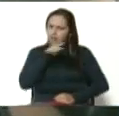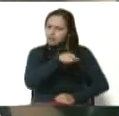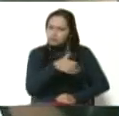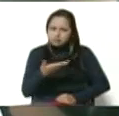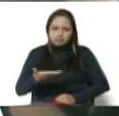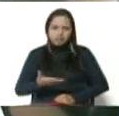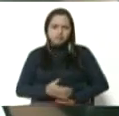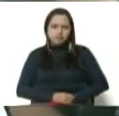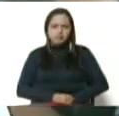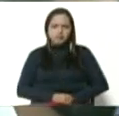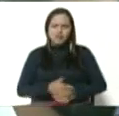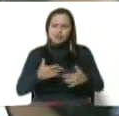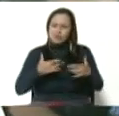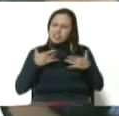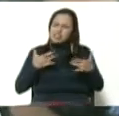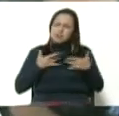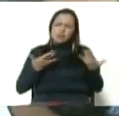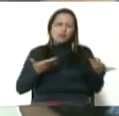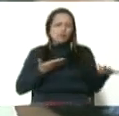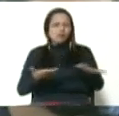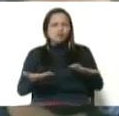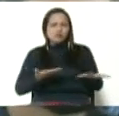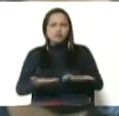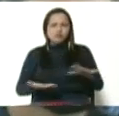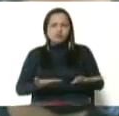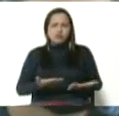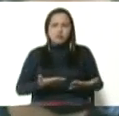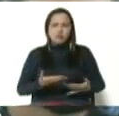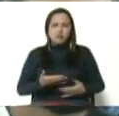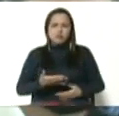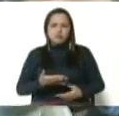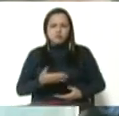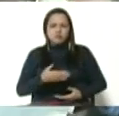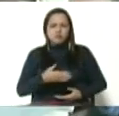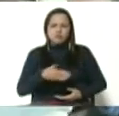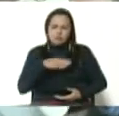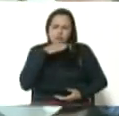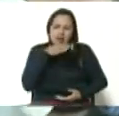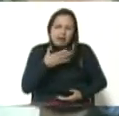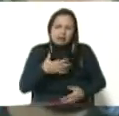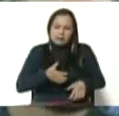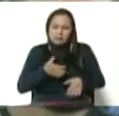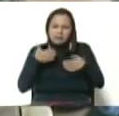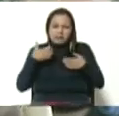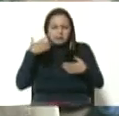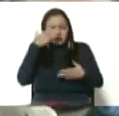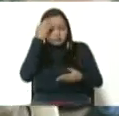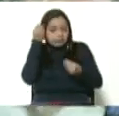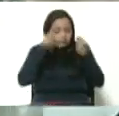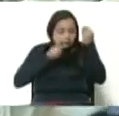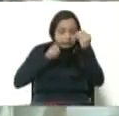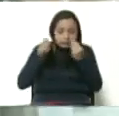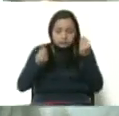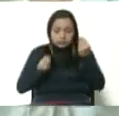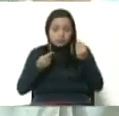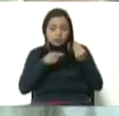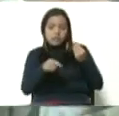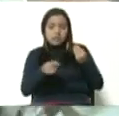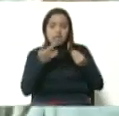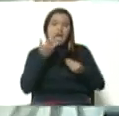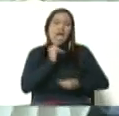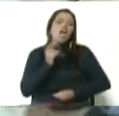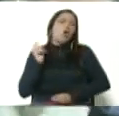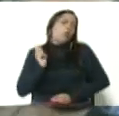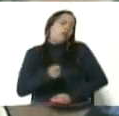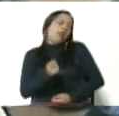nos sentimos como frustrados cuando en vez de se habla tanto de los jubilados,